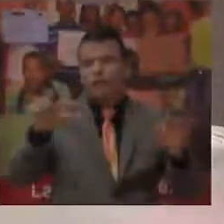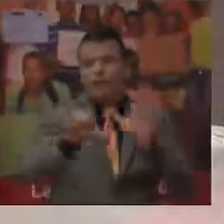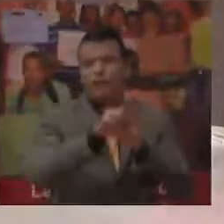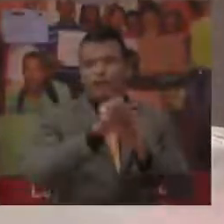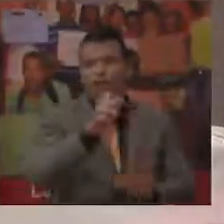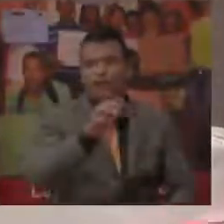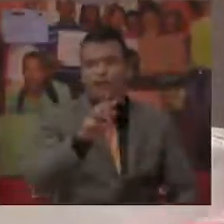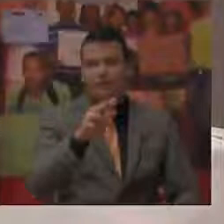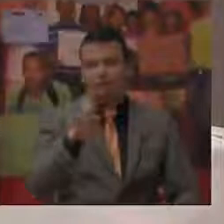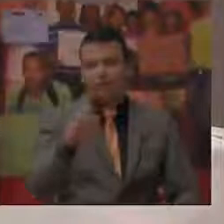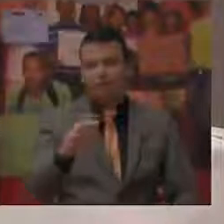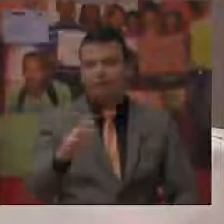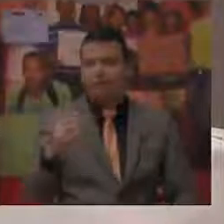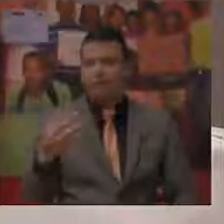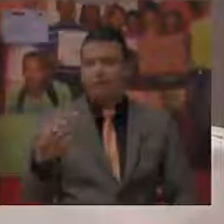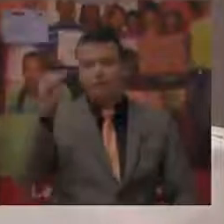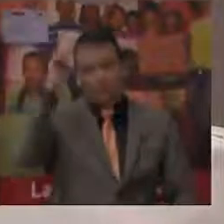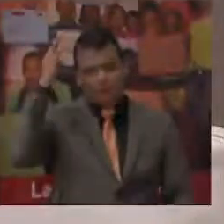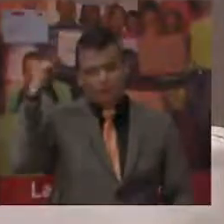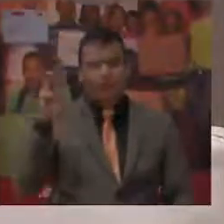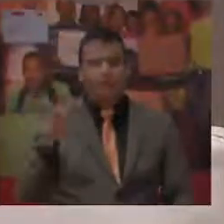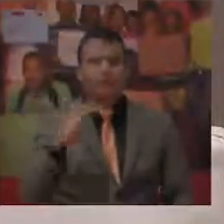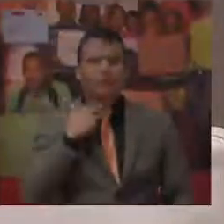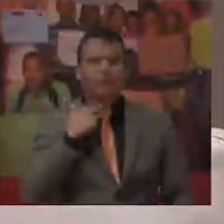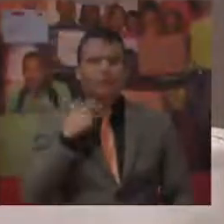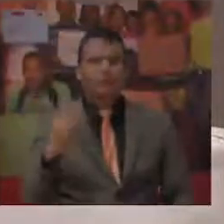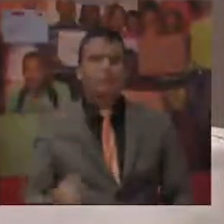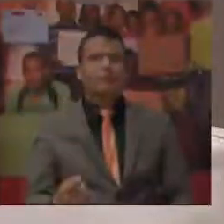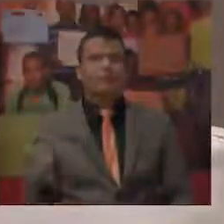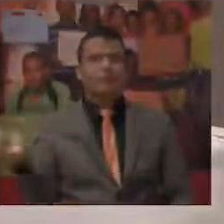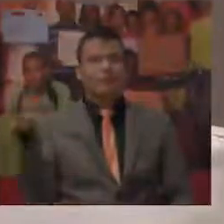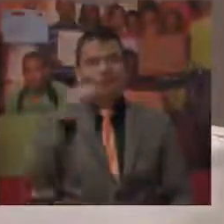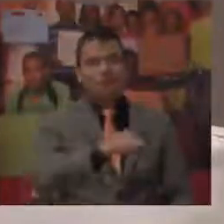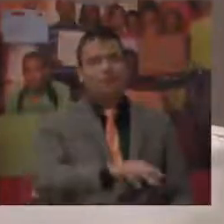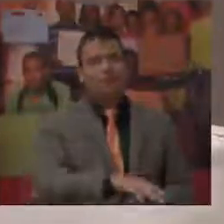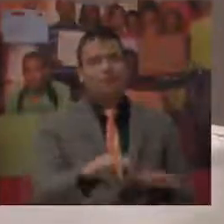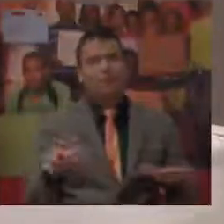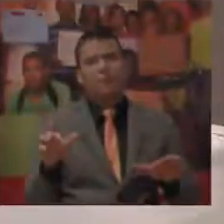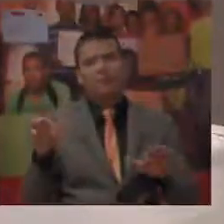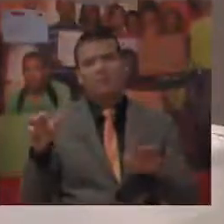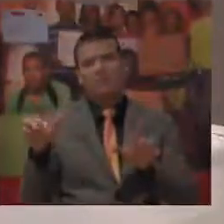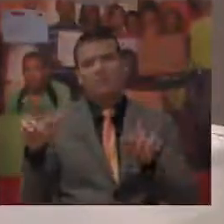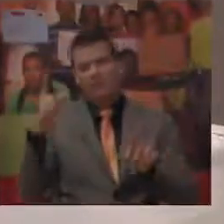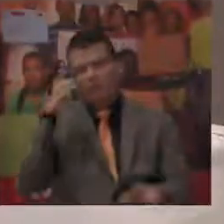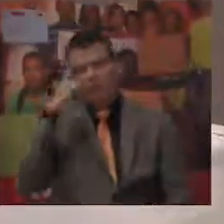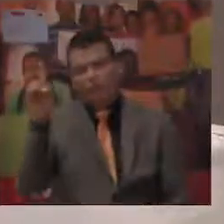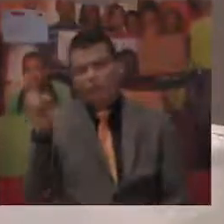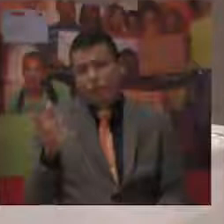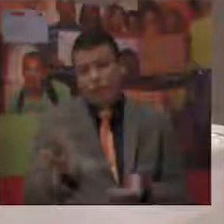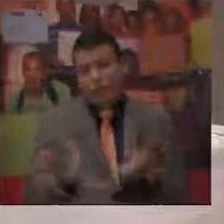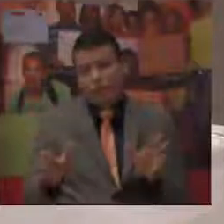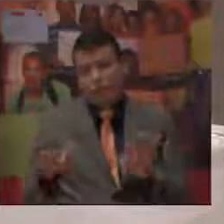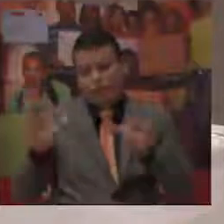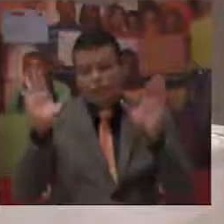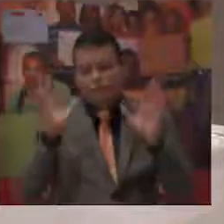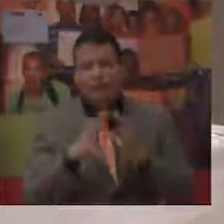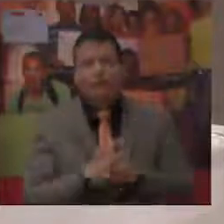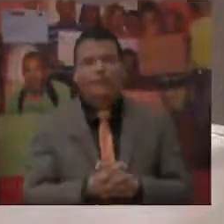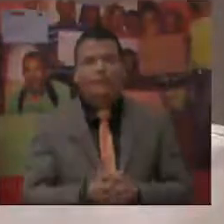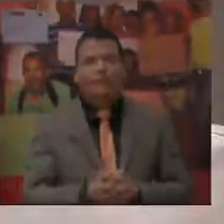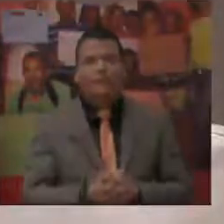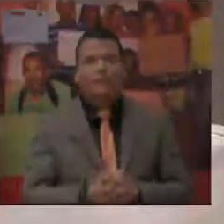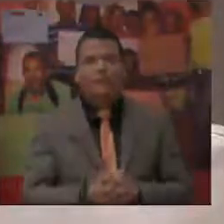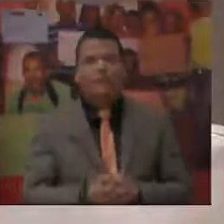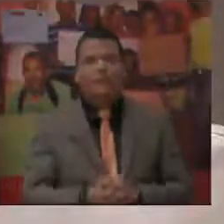de noviembre, yo volvía de una misión de terreno y por esos azares del destino me, acá le